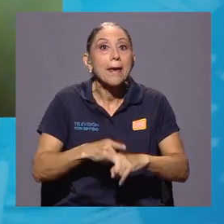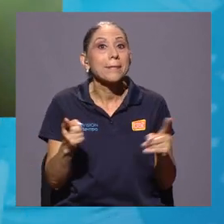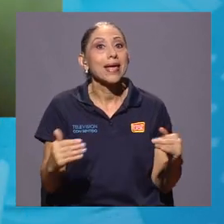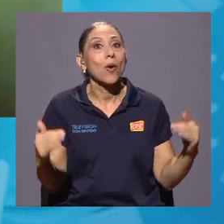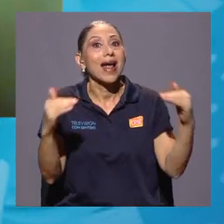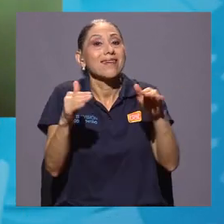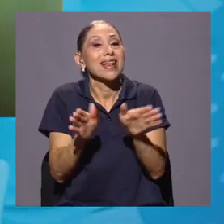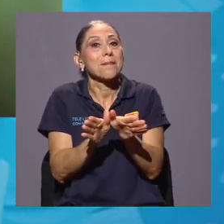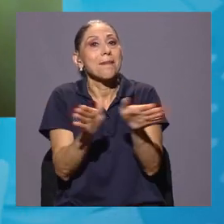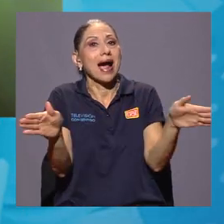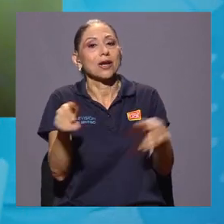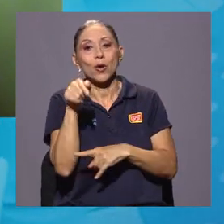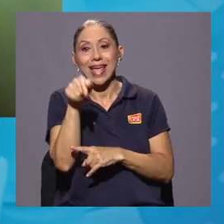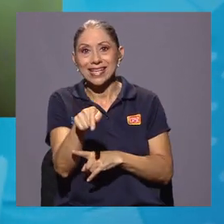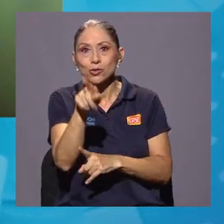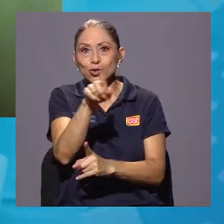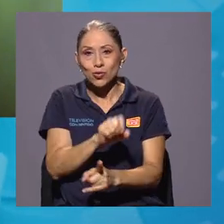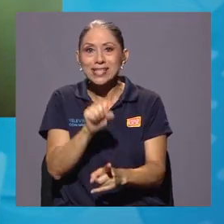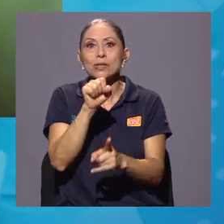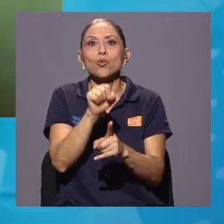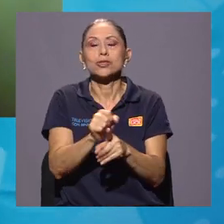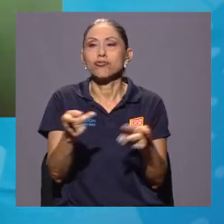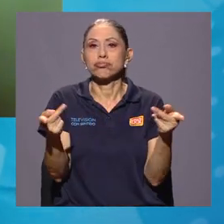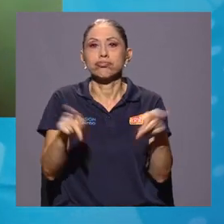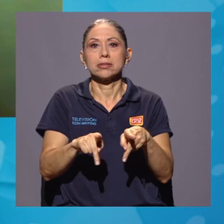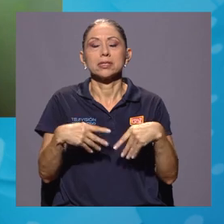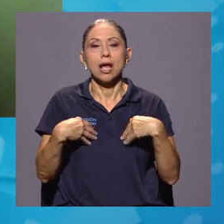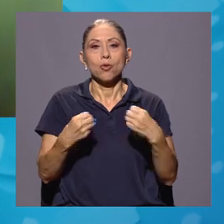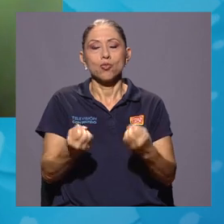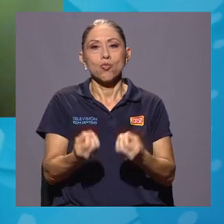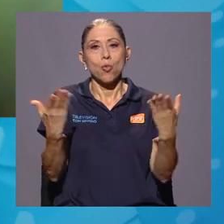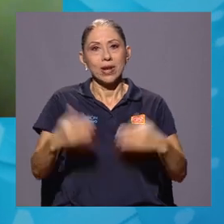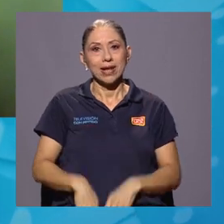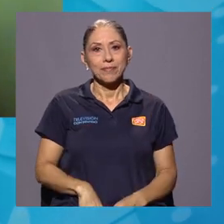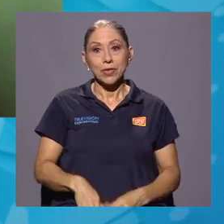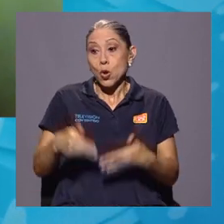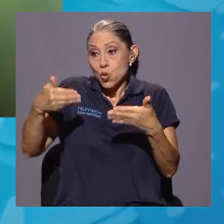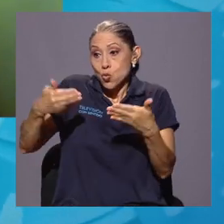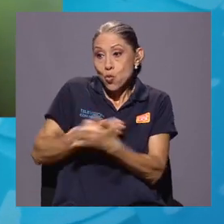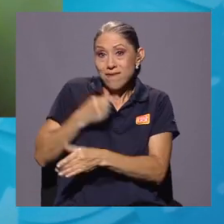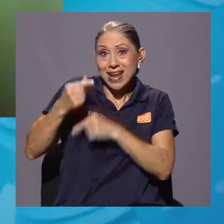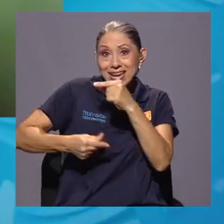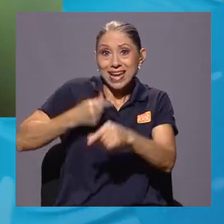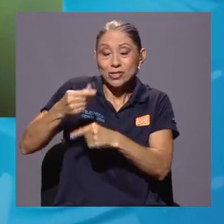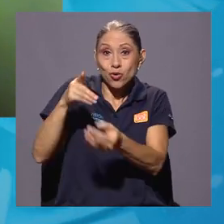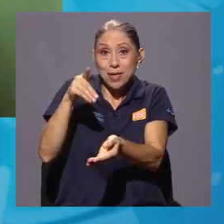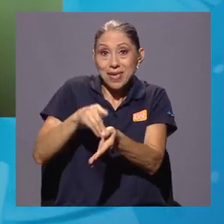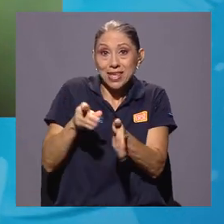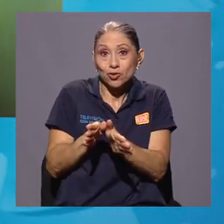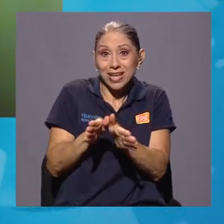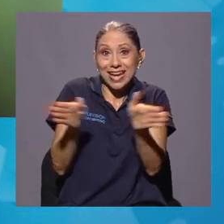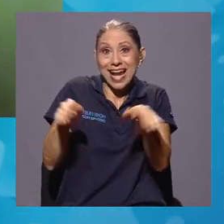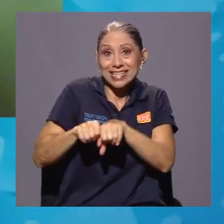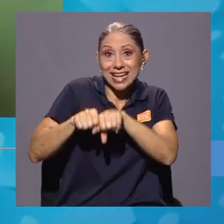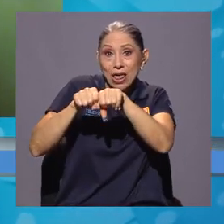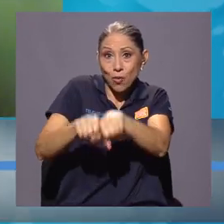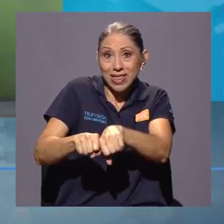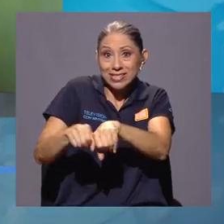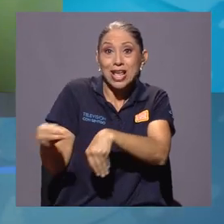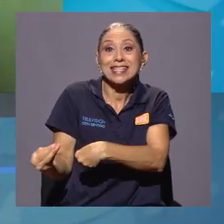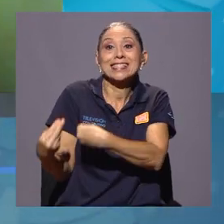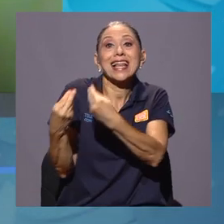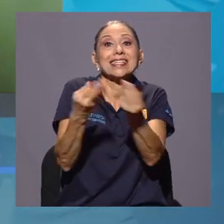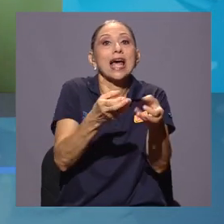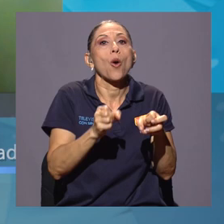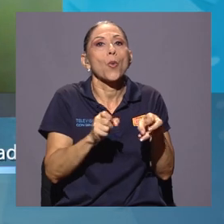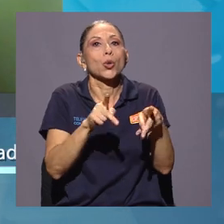cuestión de salud pública, ¿verdad? O sea, la nueva generación de médicos generales graduados se les da un espacio en lo que es el servicio